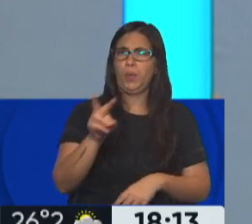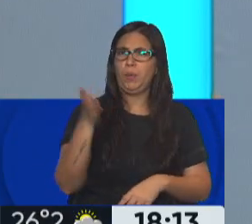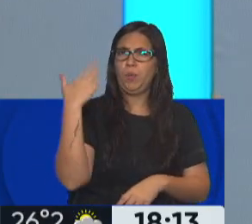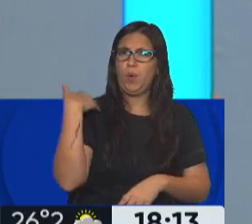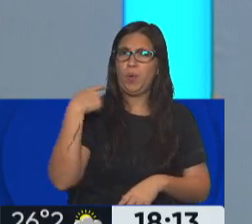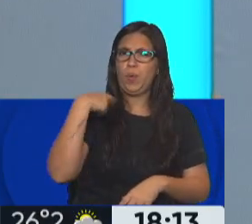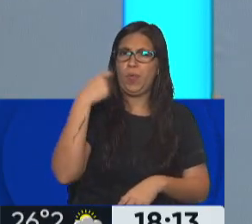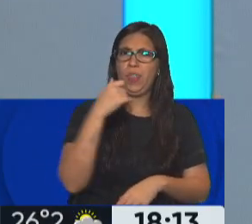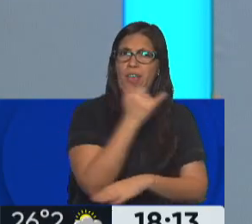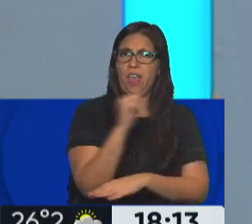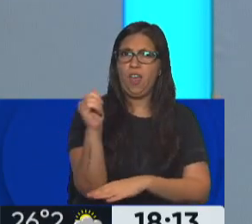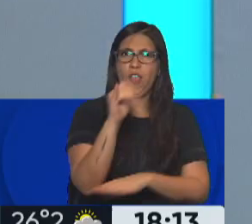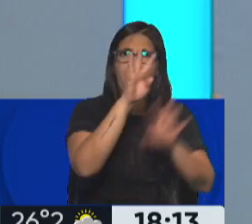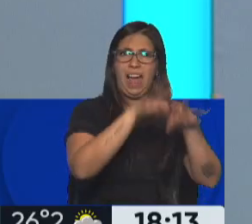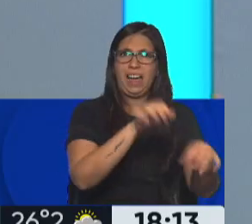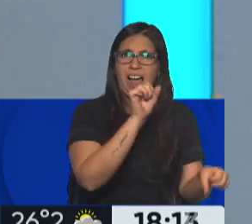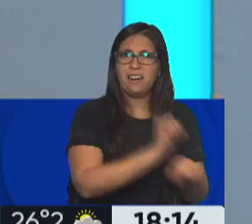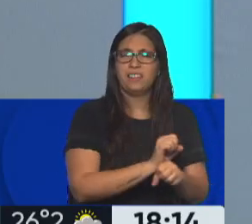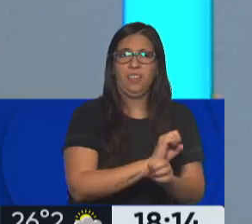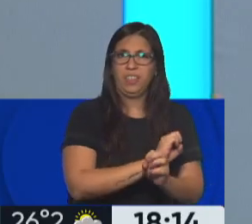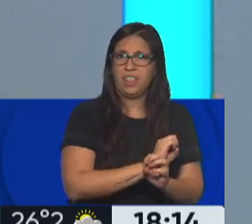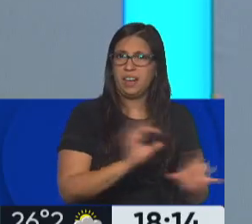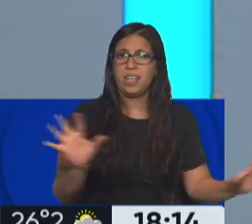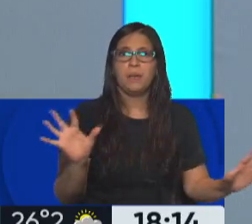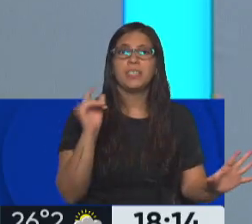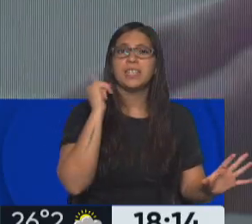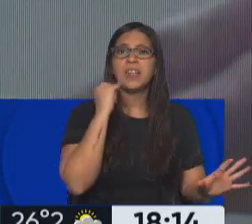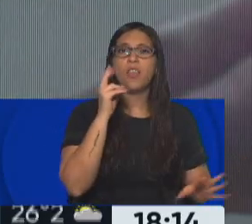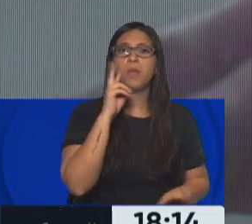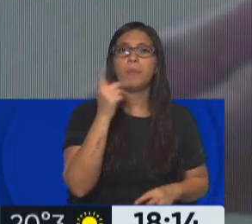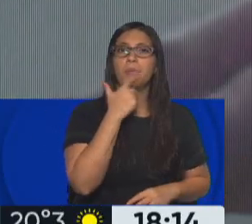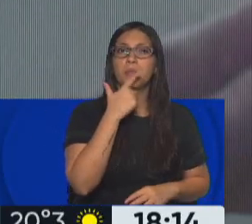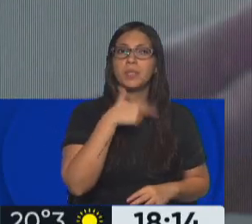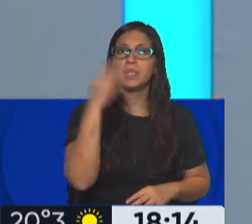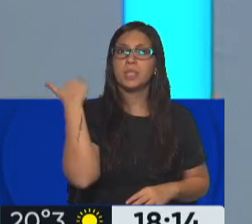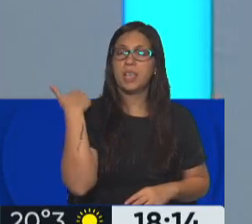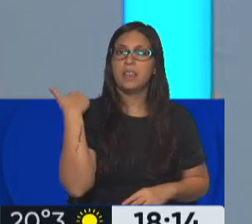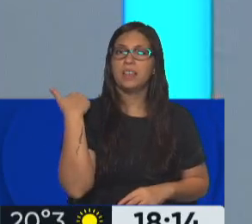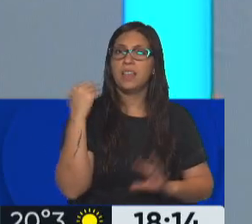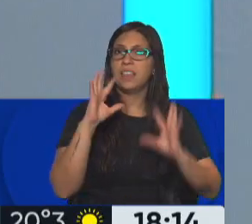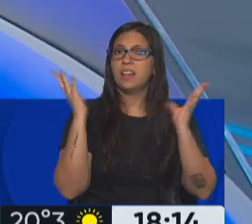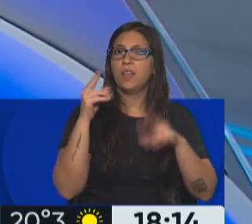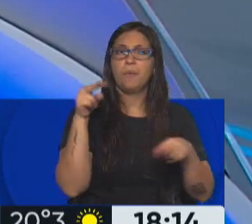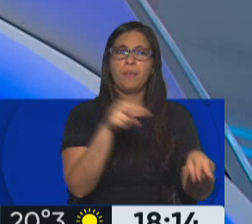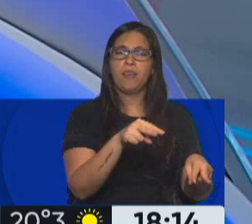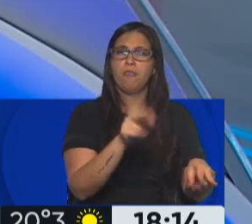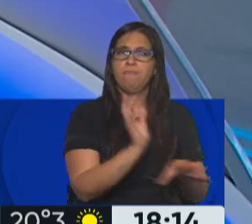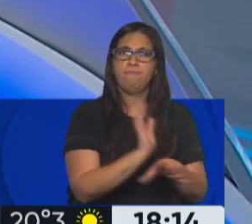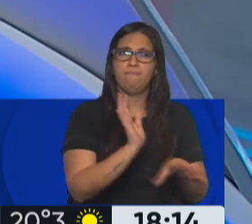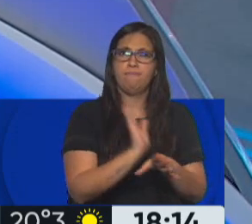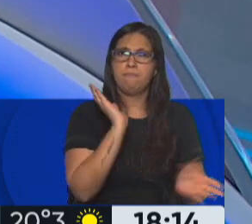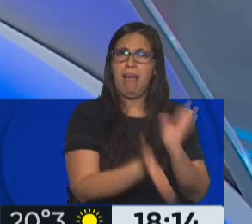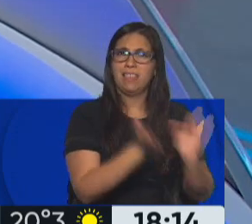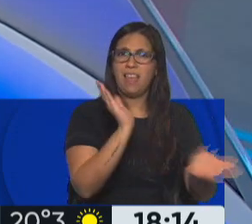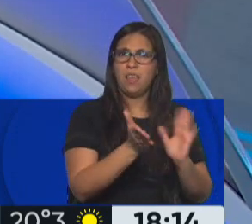imágenes de Sednaya, ¿no?, de la cárcel, algo que Amnistía Internacional ya en 2017 había definido como un matadero humano. Recomiendo a